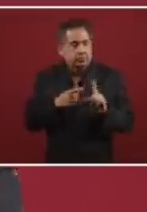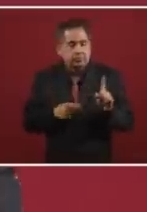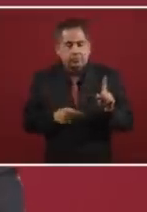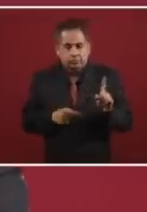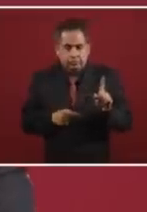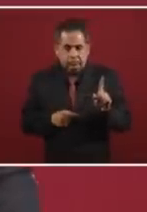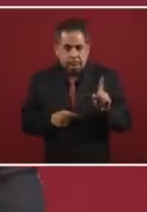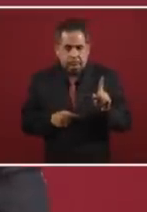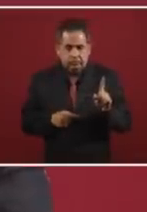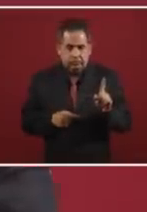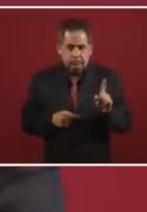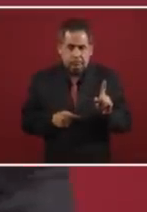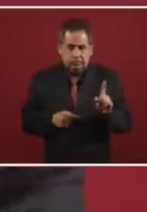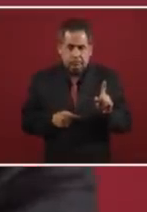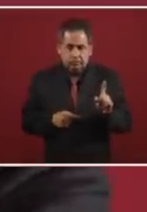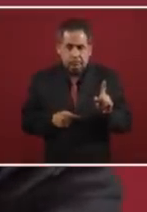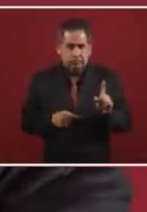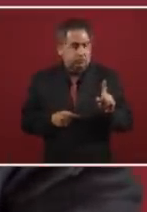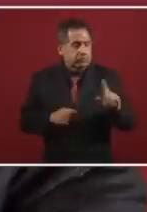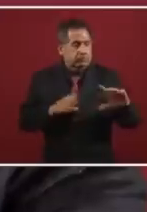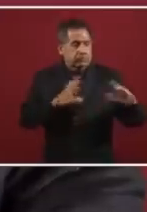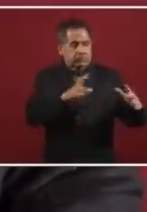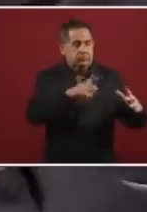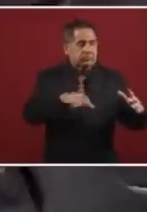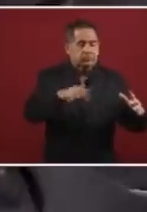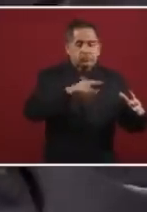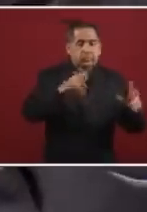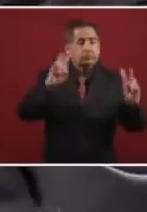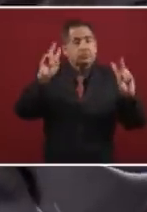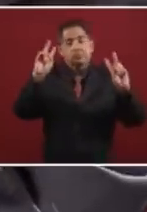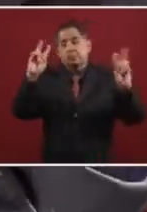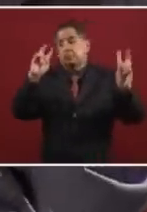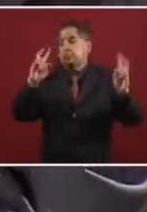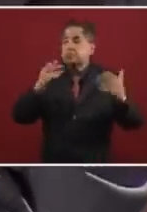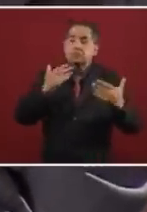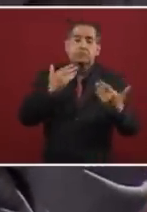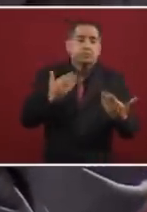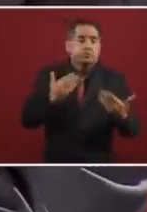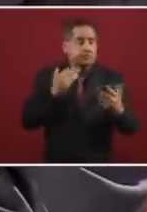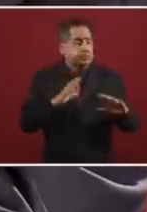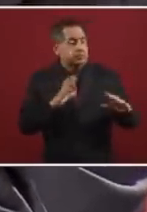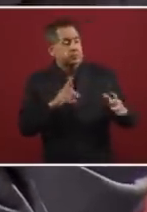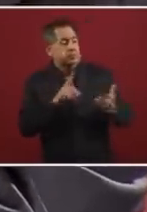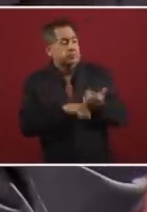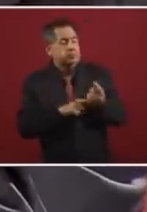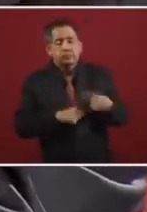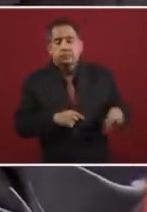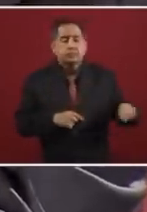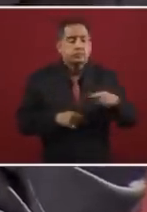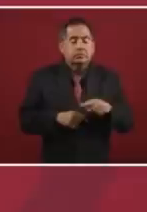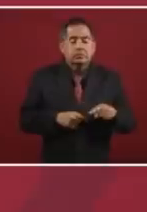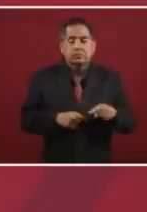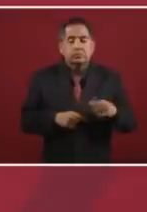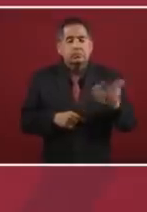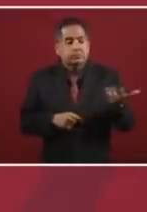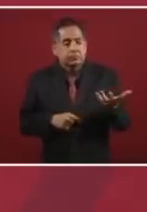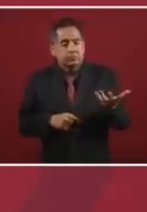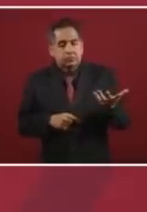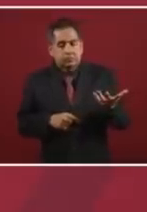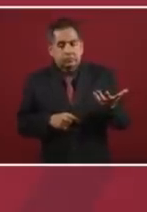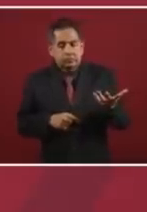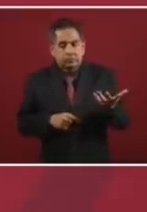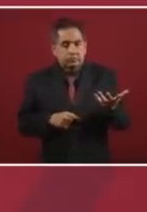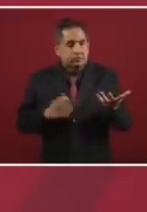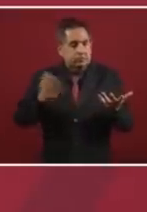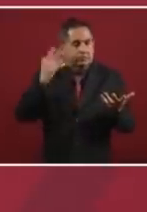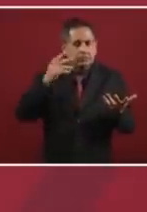este mundo color de rosa de qué el que actuaba en una banda